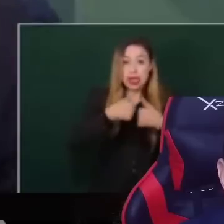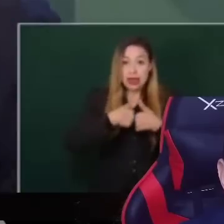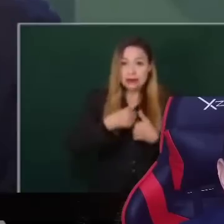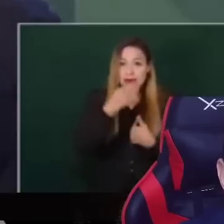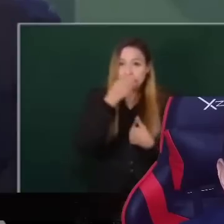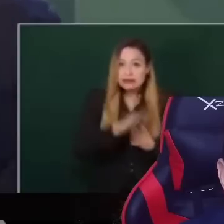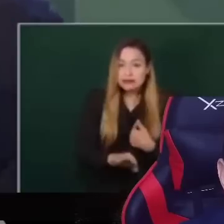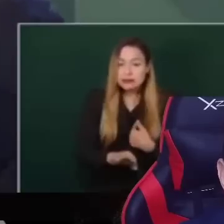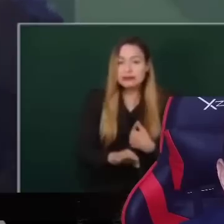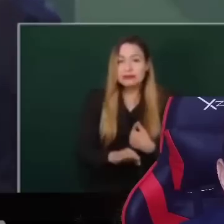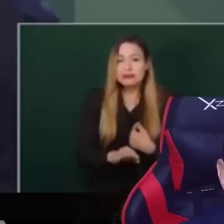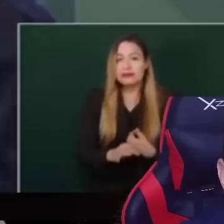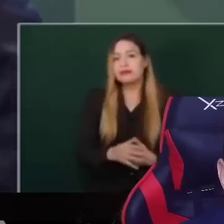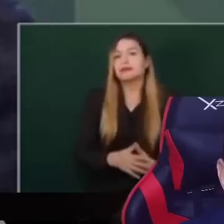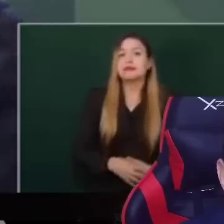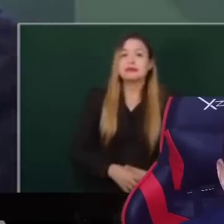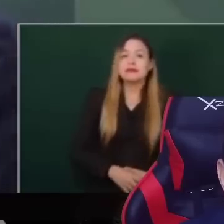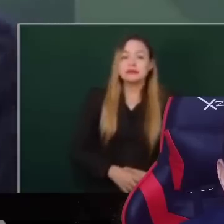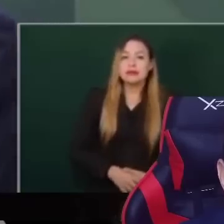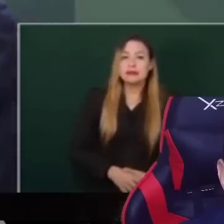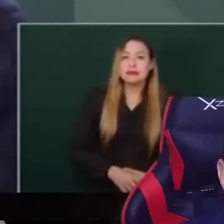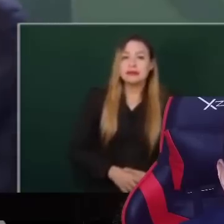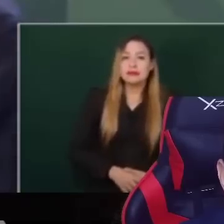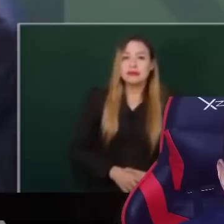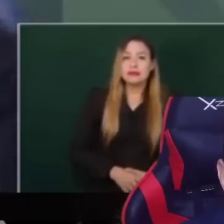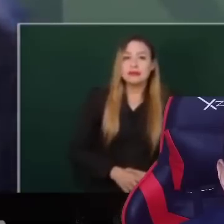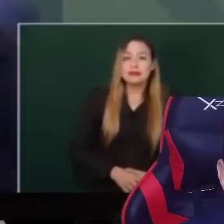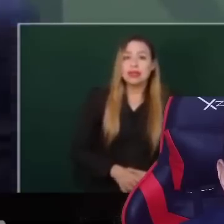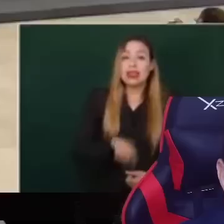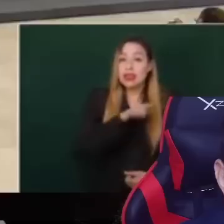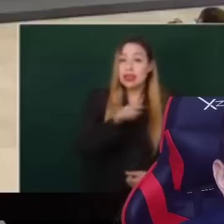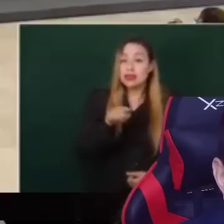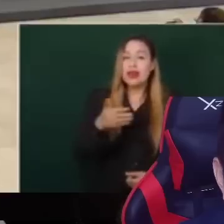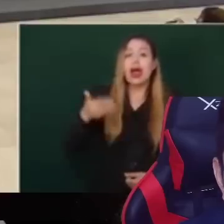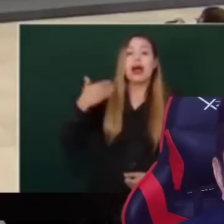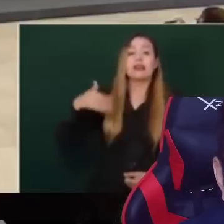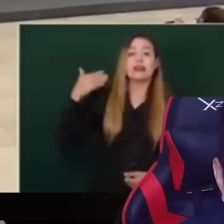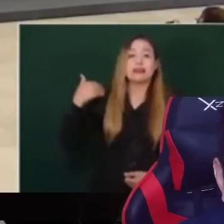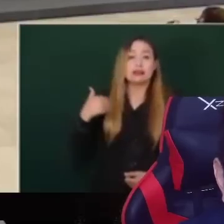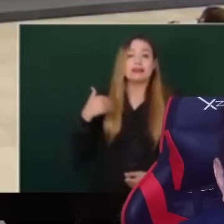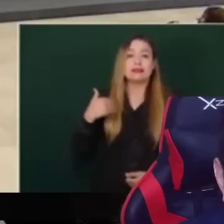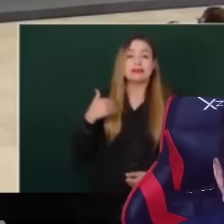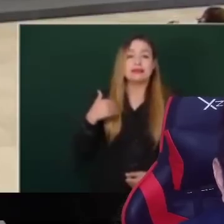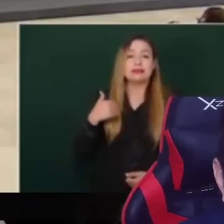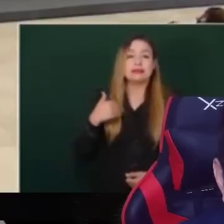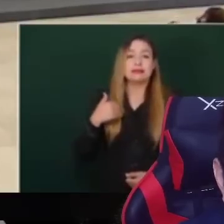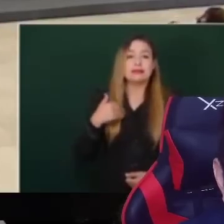supuestamente eran los más